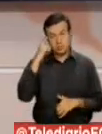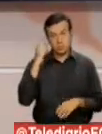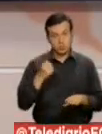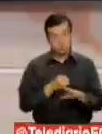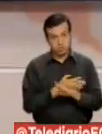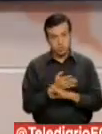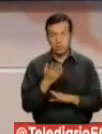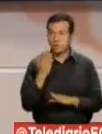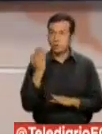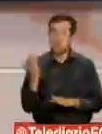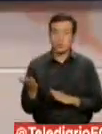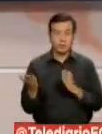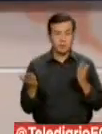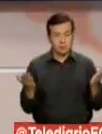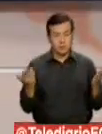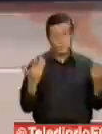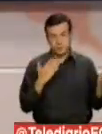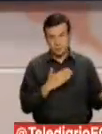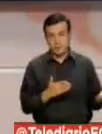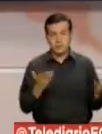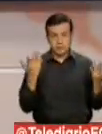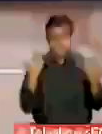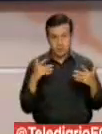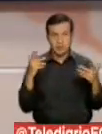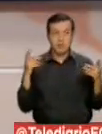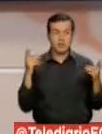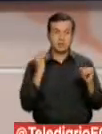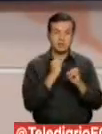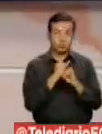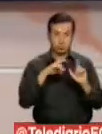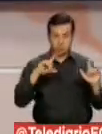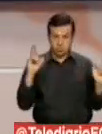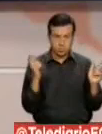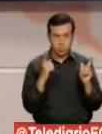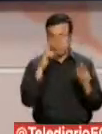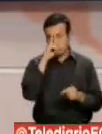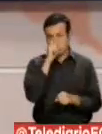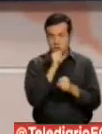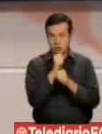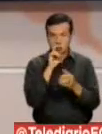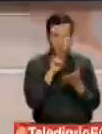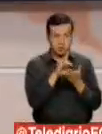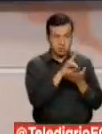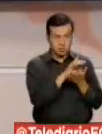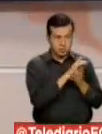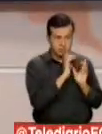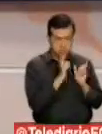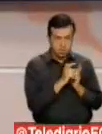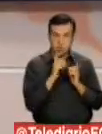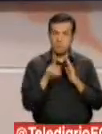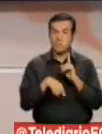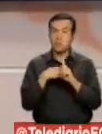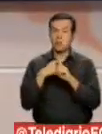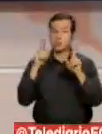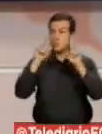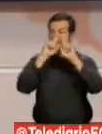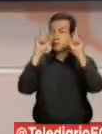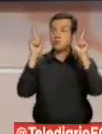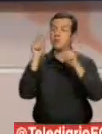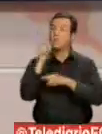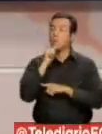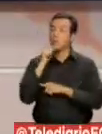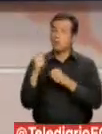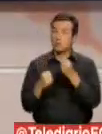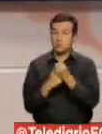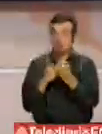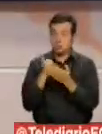recomendaría, paralelamente al hecho de que se baje el tamaño del Estado, también dar incentivos al sector privado, a los consumidores, en